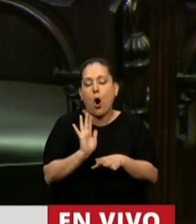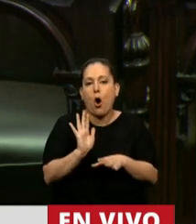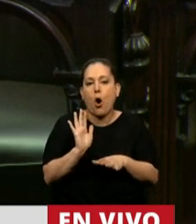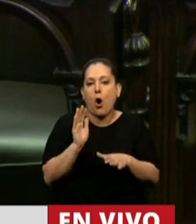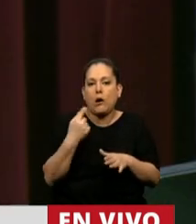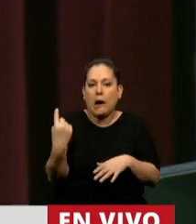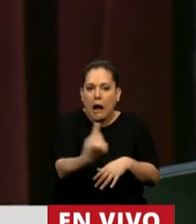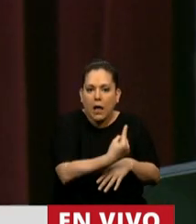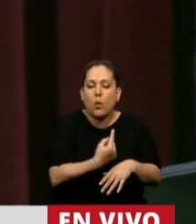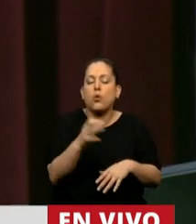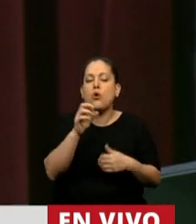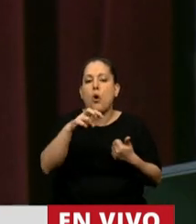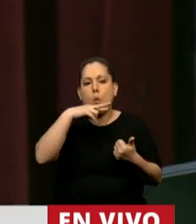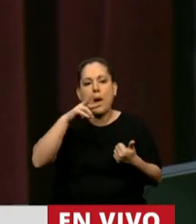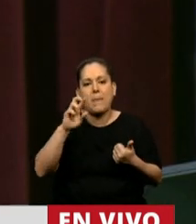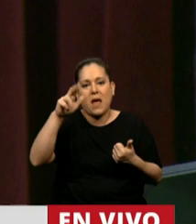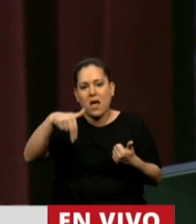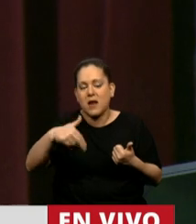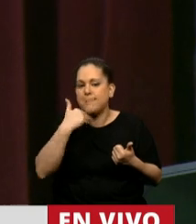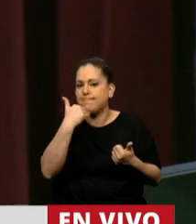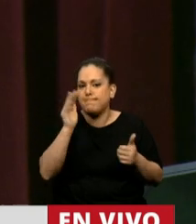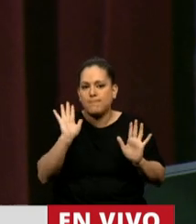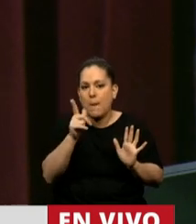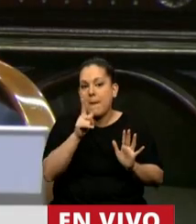nominal o con el bpn me parece